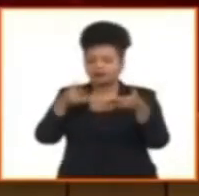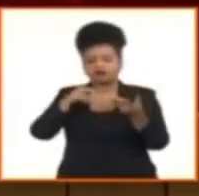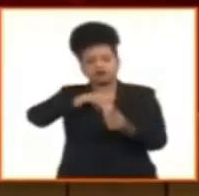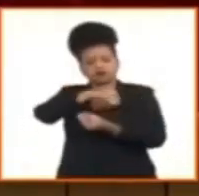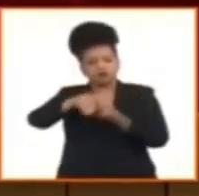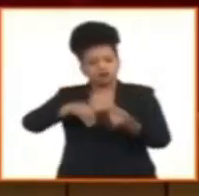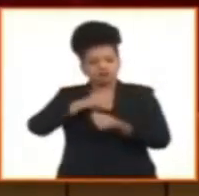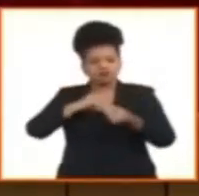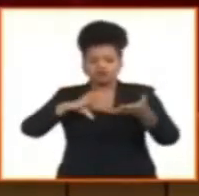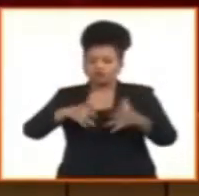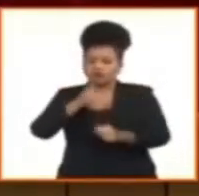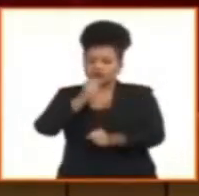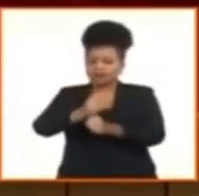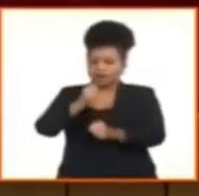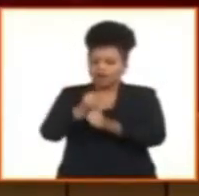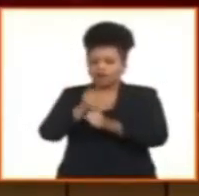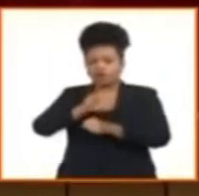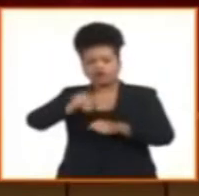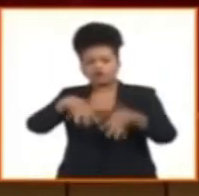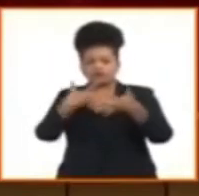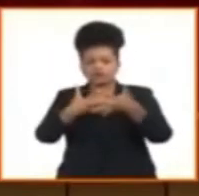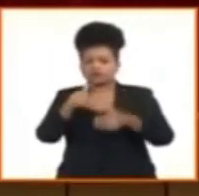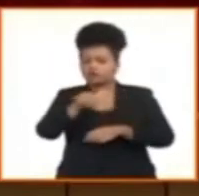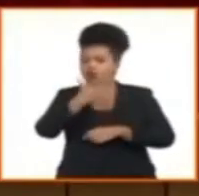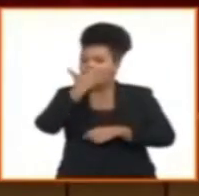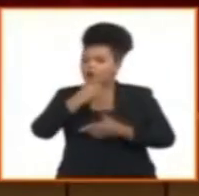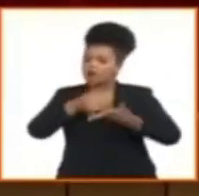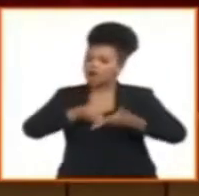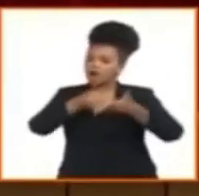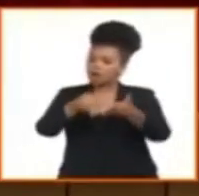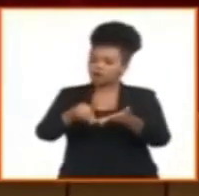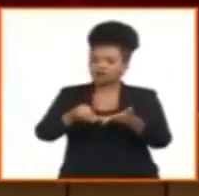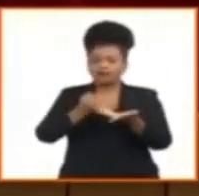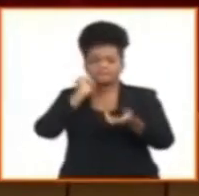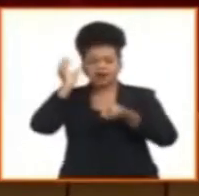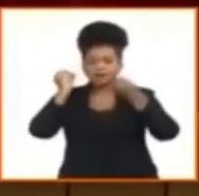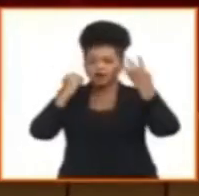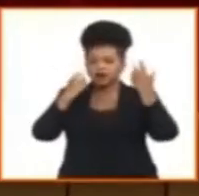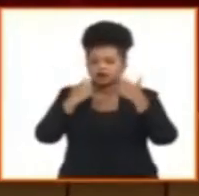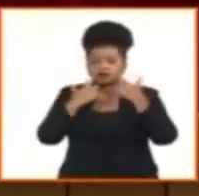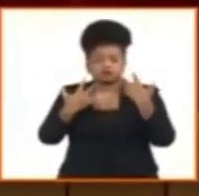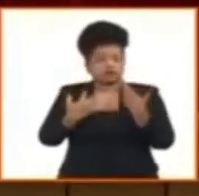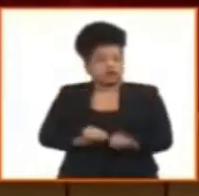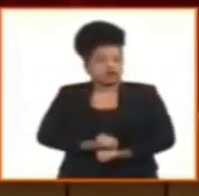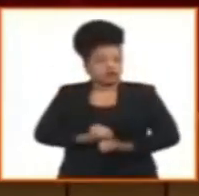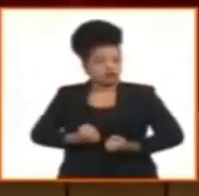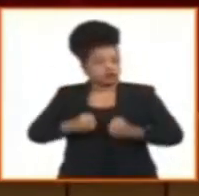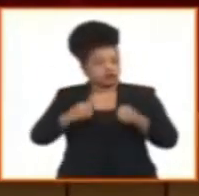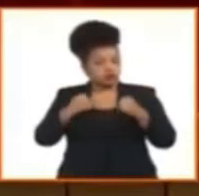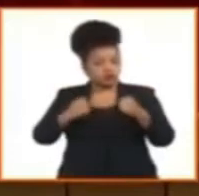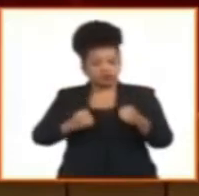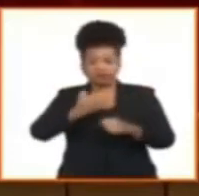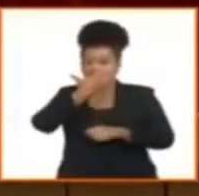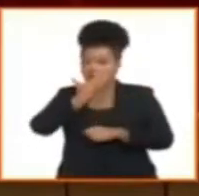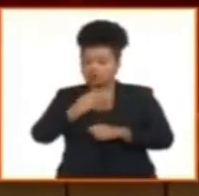en sus centros de trabajo, los jóvenes aportando toda su energía como las tan importantes personas que son en nuestra sociedad,